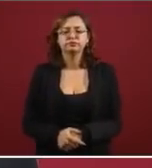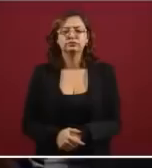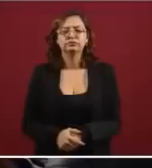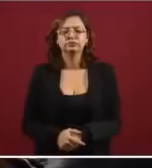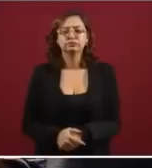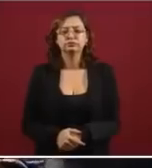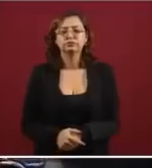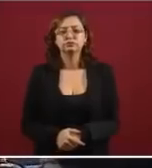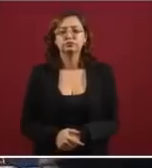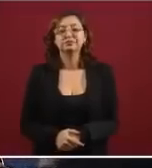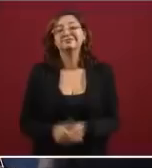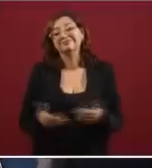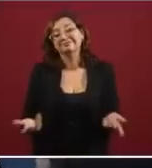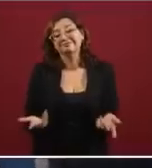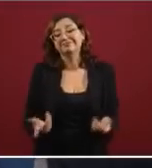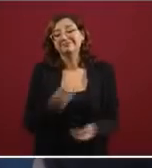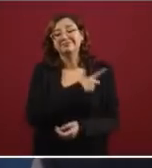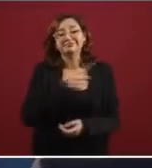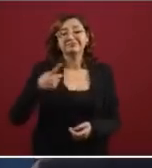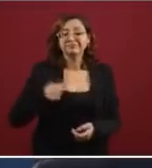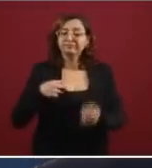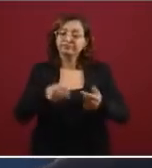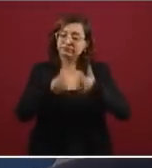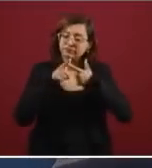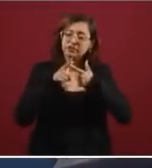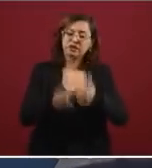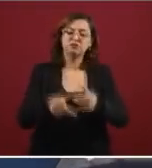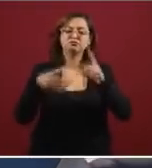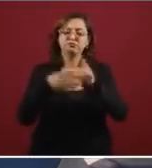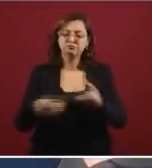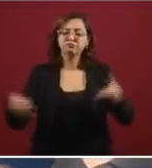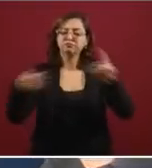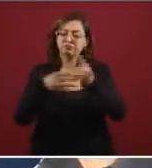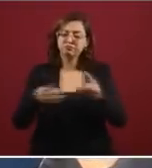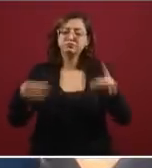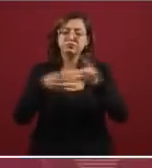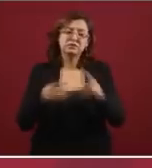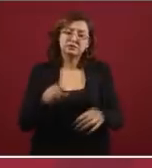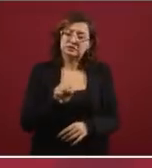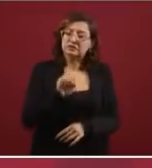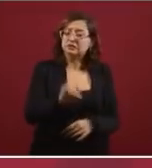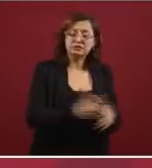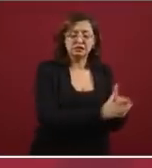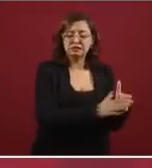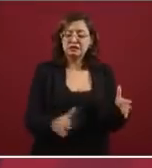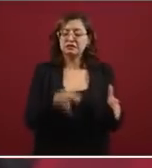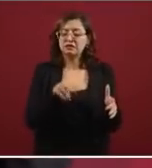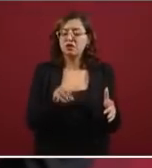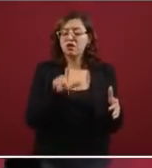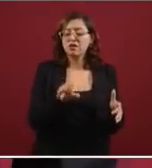pues sí tengo que seguir hablando de el modelo neoliberal,